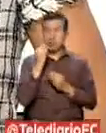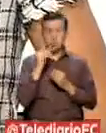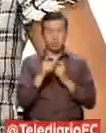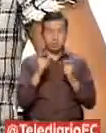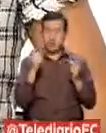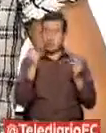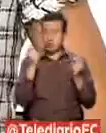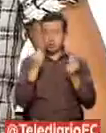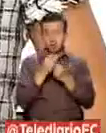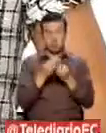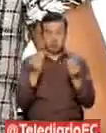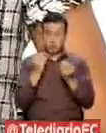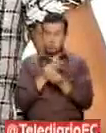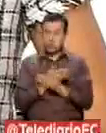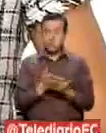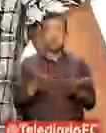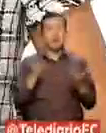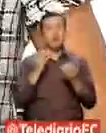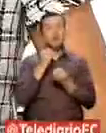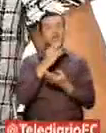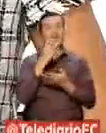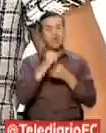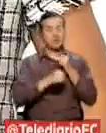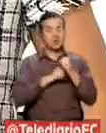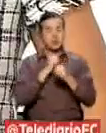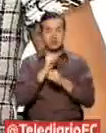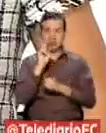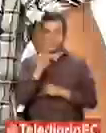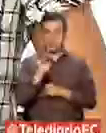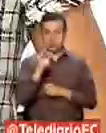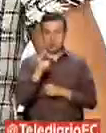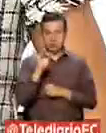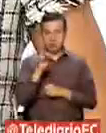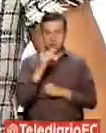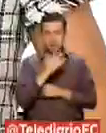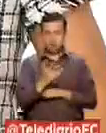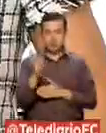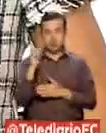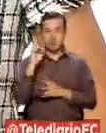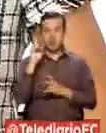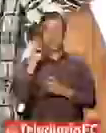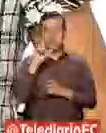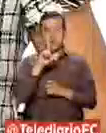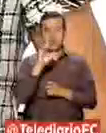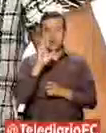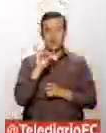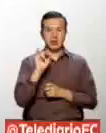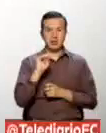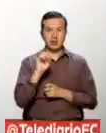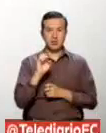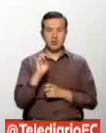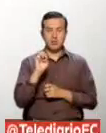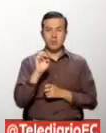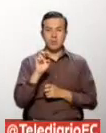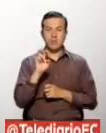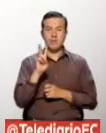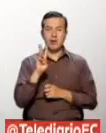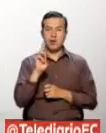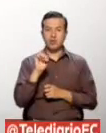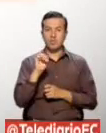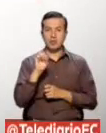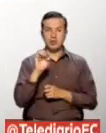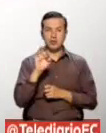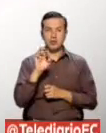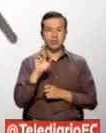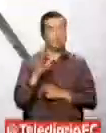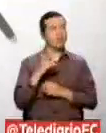de la riqueza. Esto dentro del informe 2018 de la Corporación Latino Barómetro. El informe